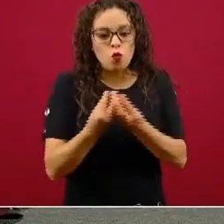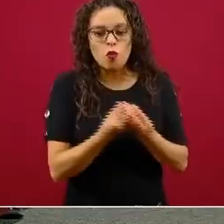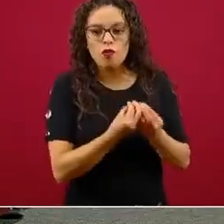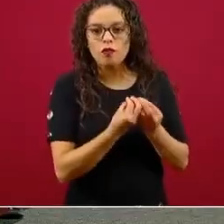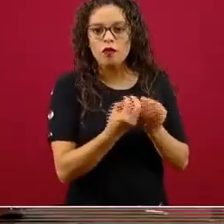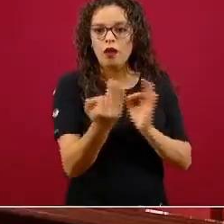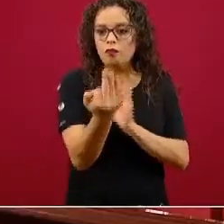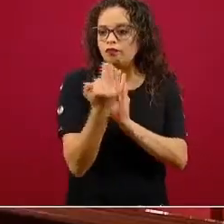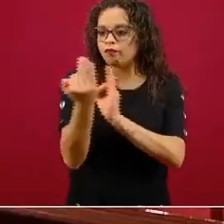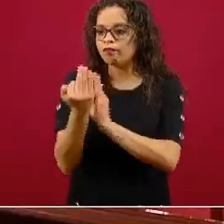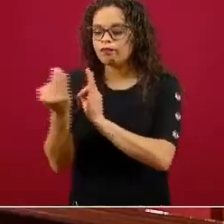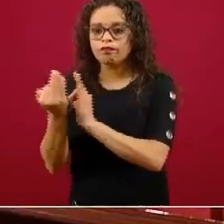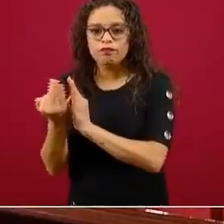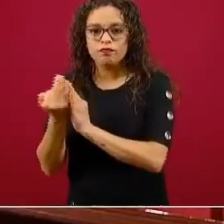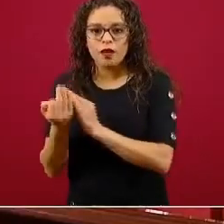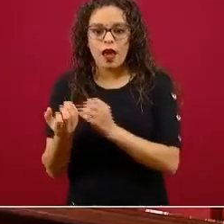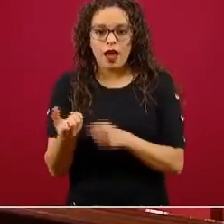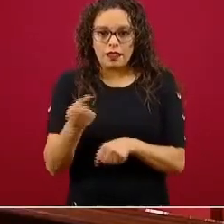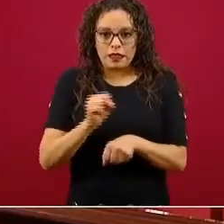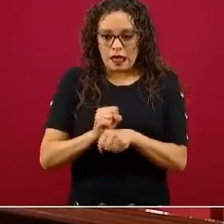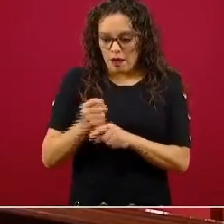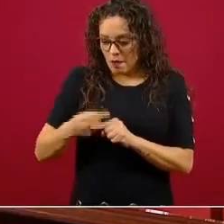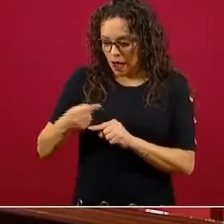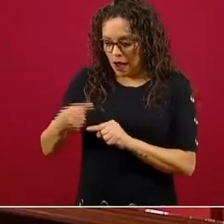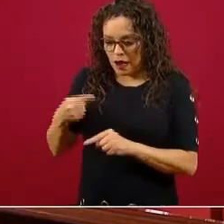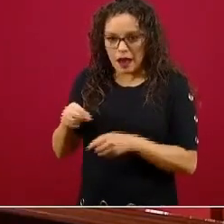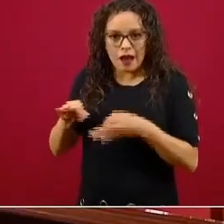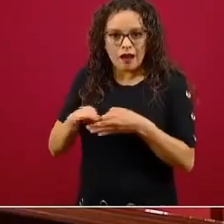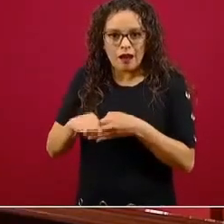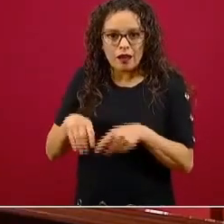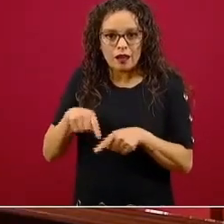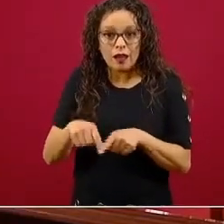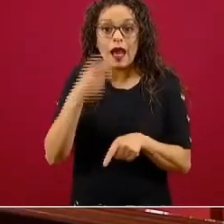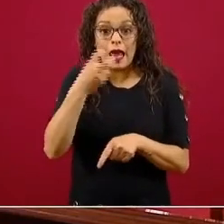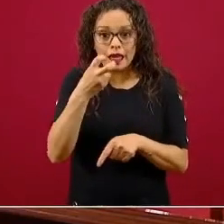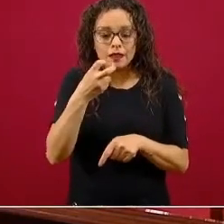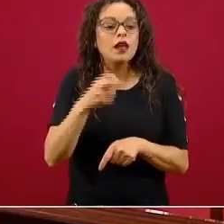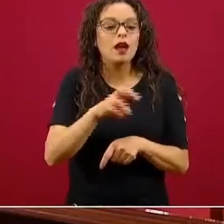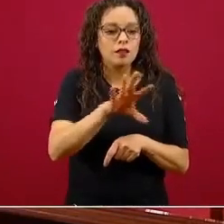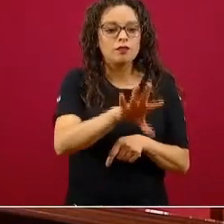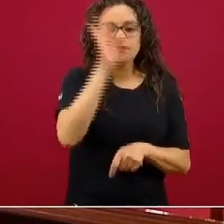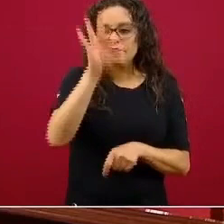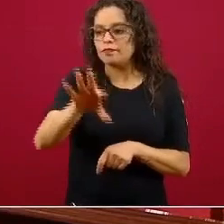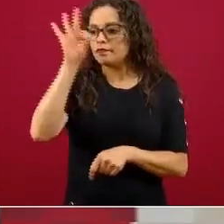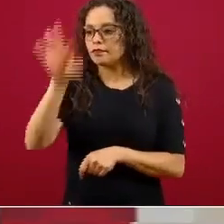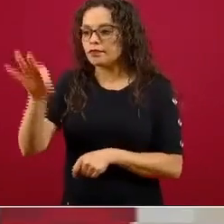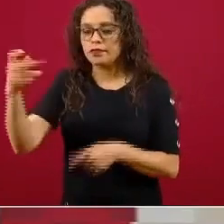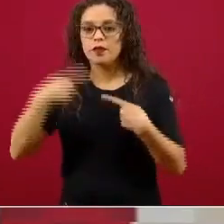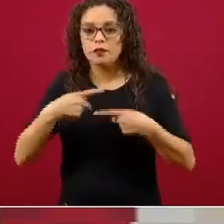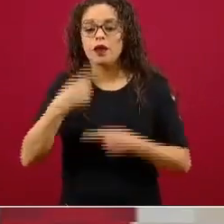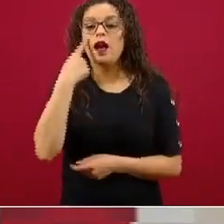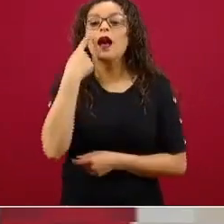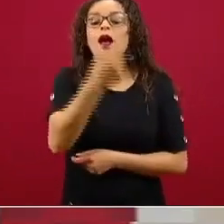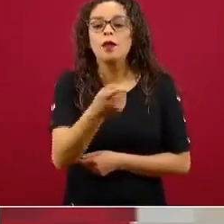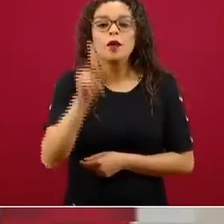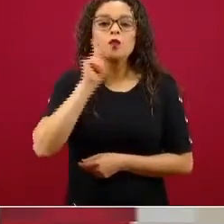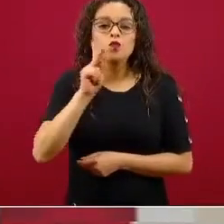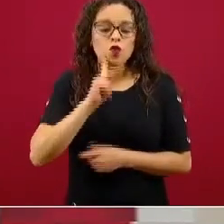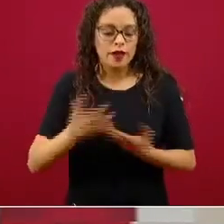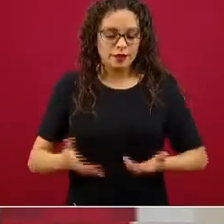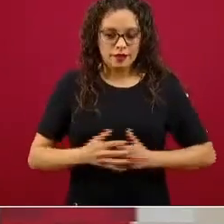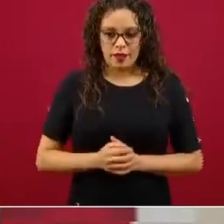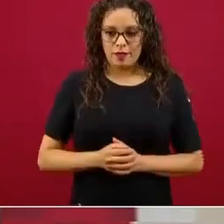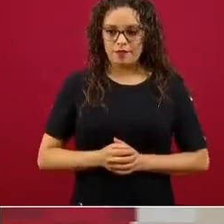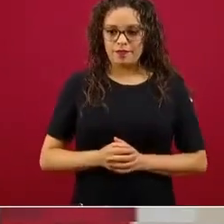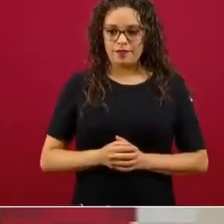de semanas. Y ahí se encuentran personas. Finalmente, ¿cuál es el significado médico de que me encuentren el